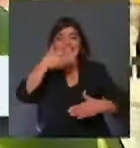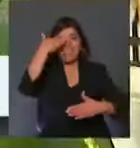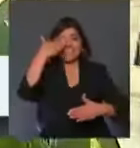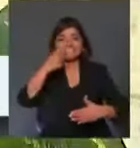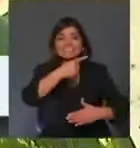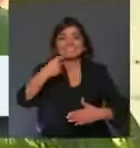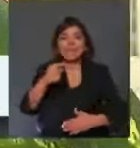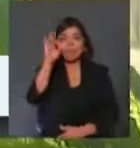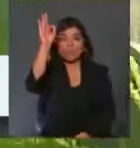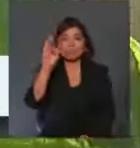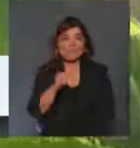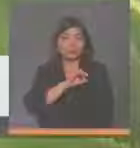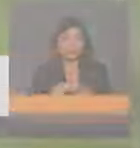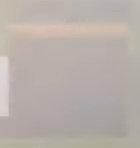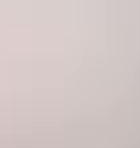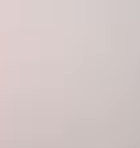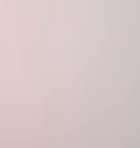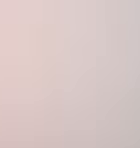chilenas